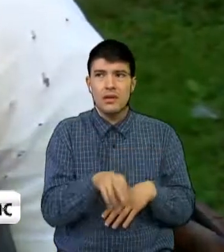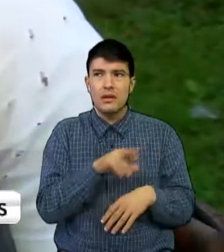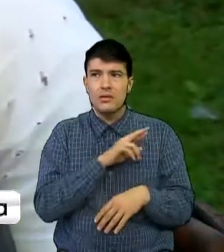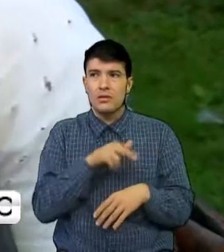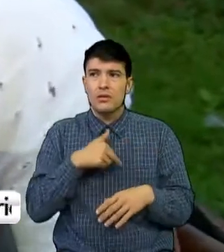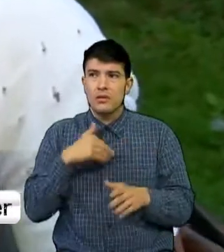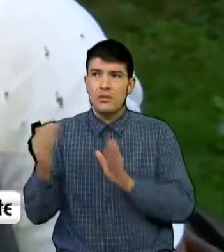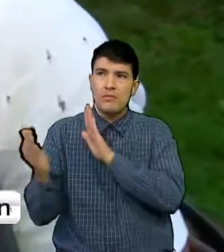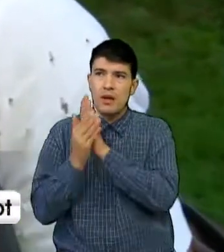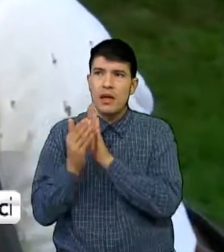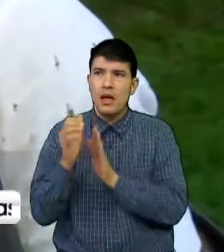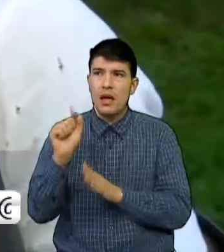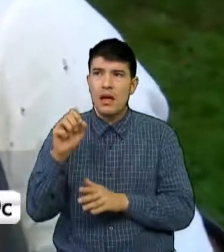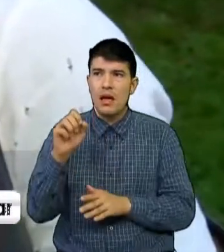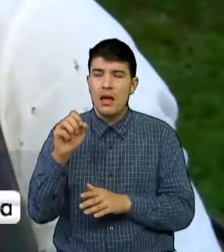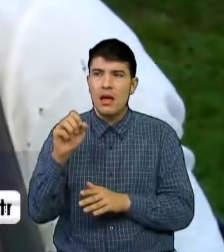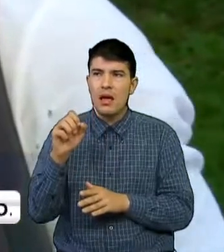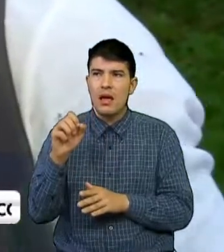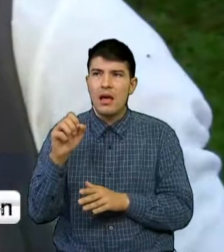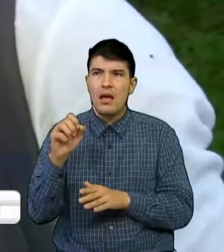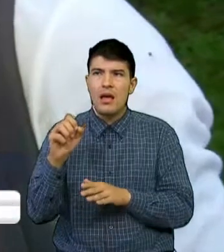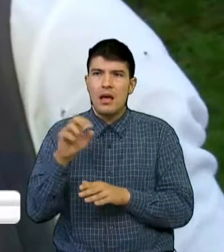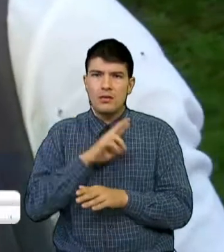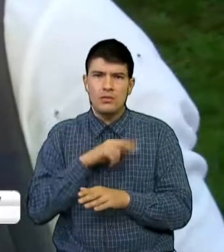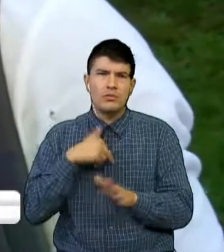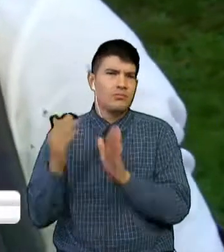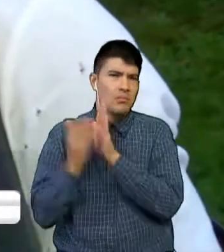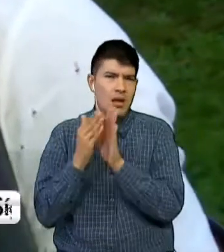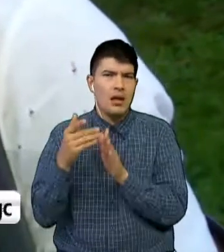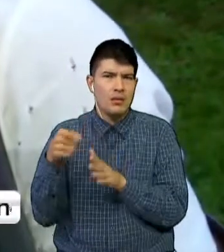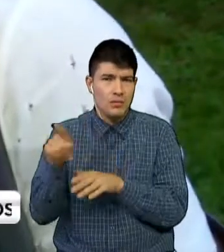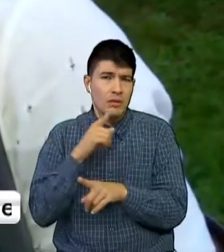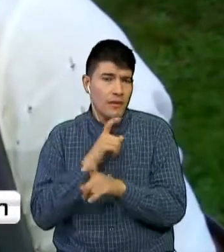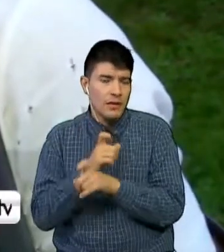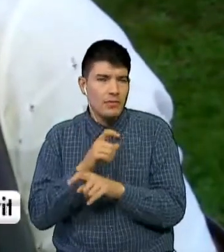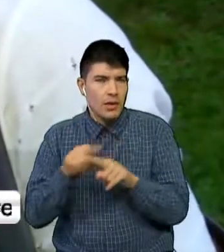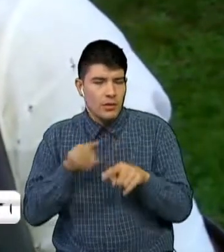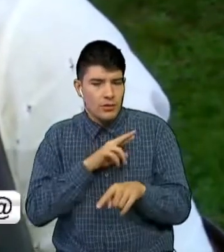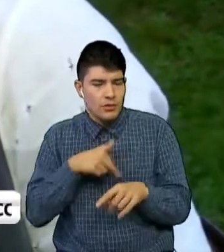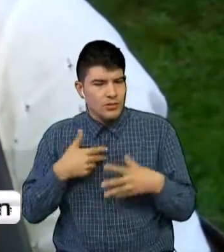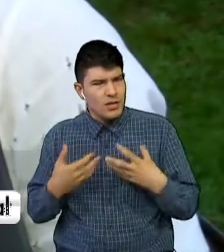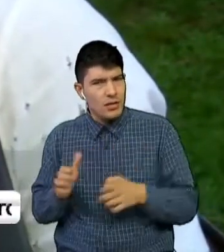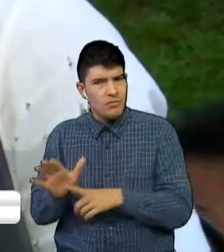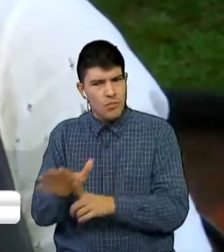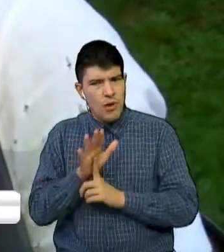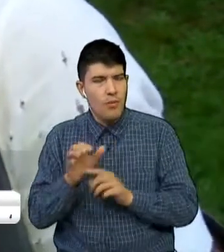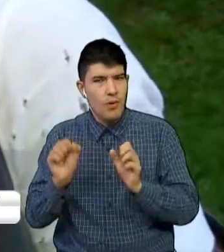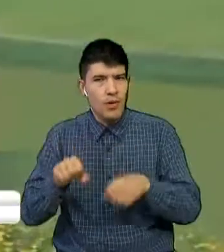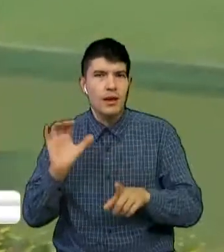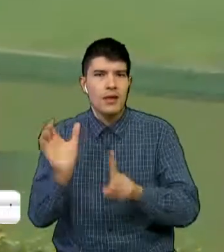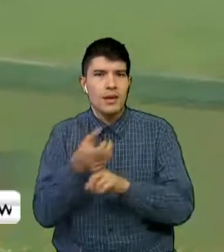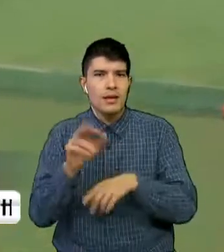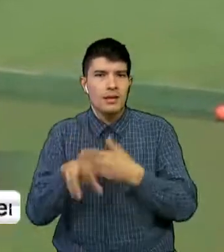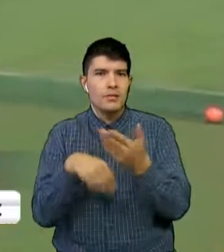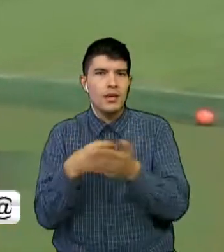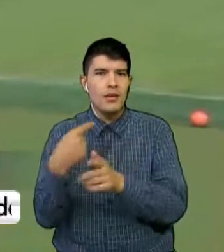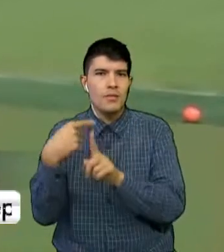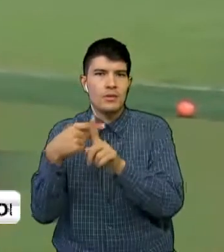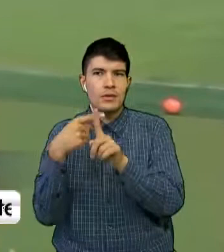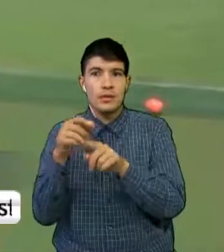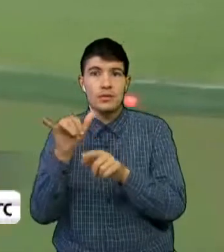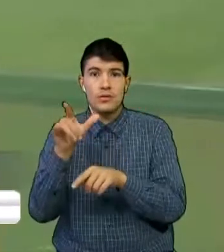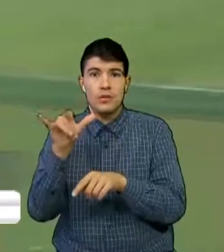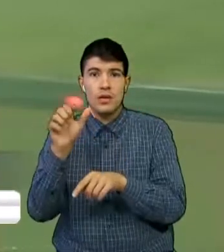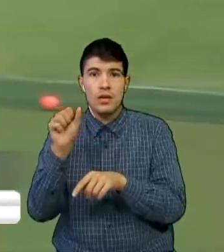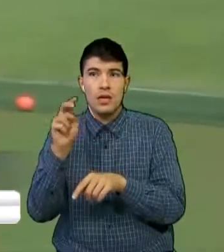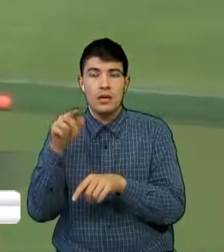un gran rival pero tenemos que mostrar el deseo y las ganas del primer minuto para para poder conseguir el resultado asímismo yulián anchico